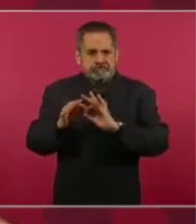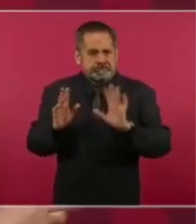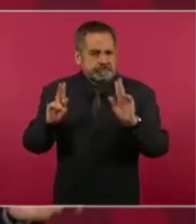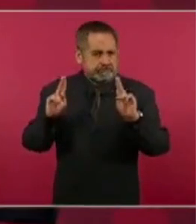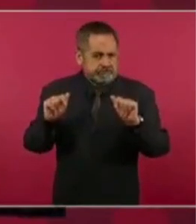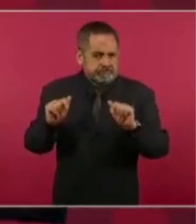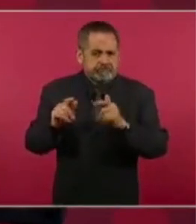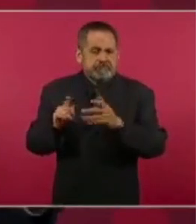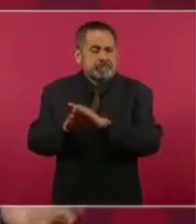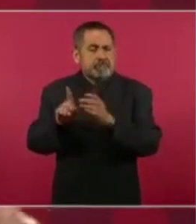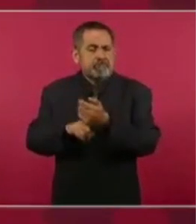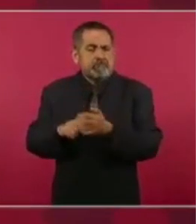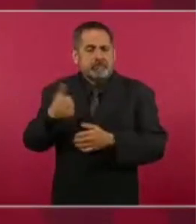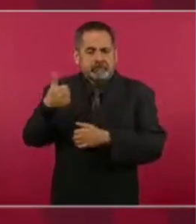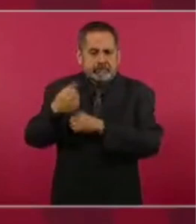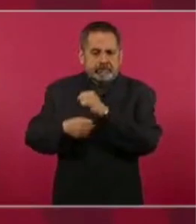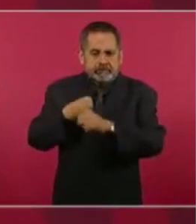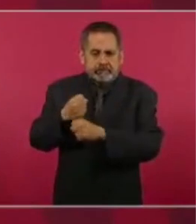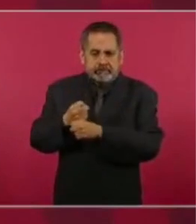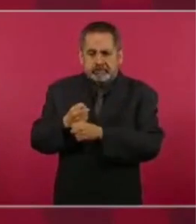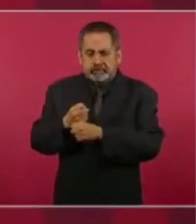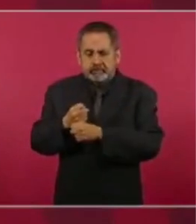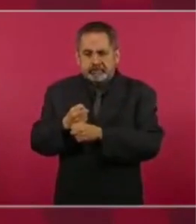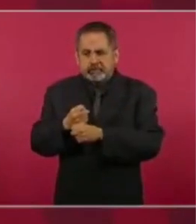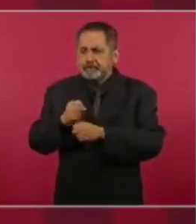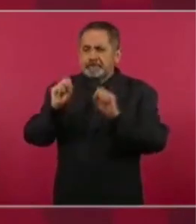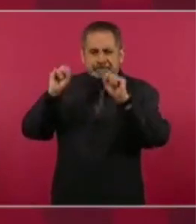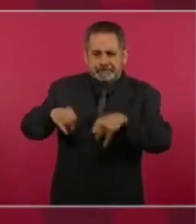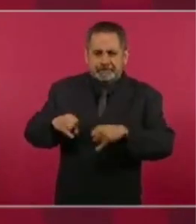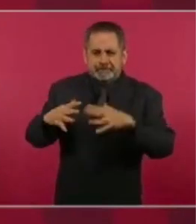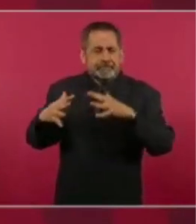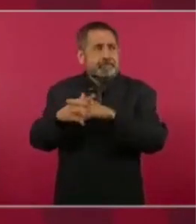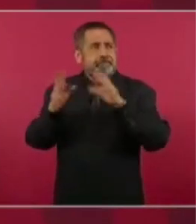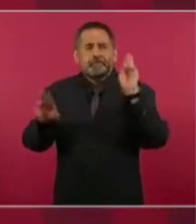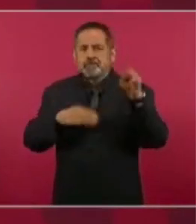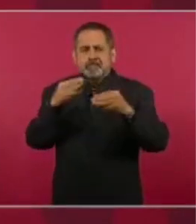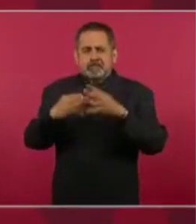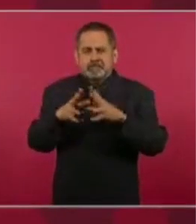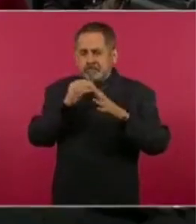de 6 años sin confrontación en el mundo